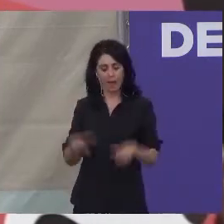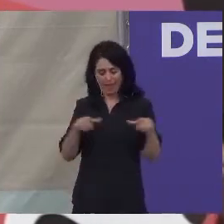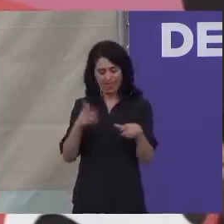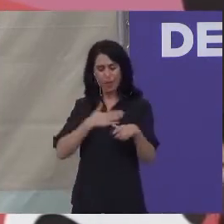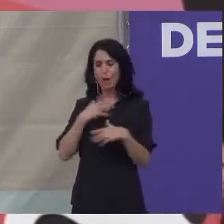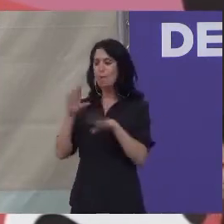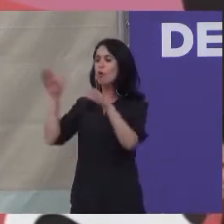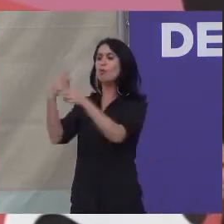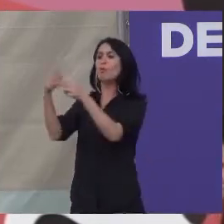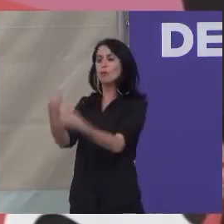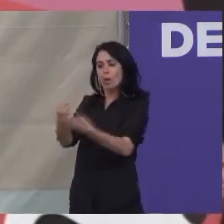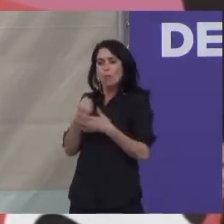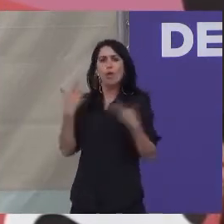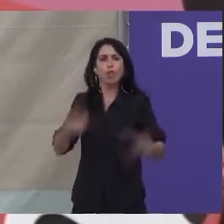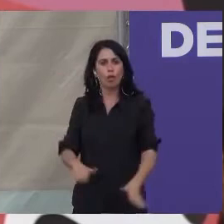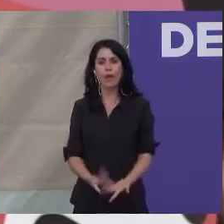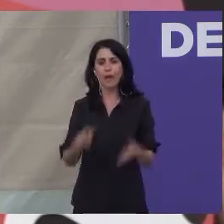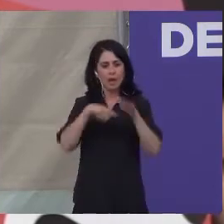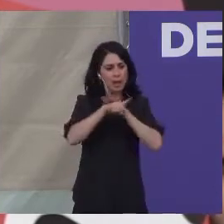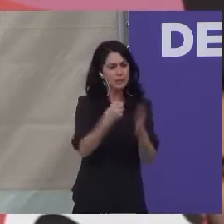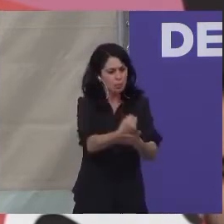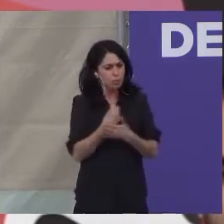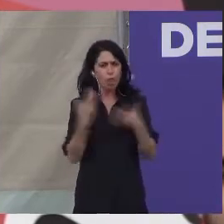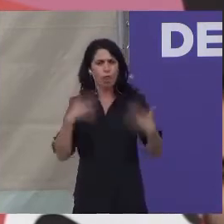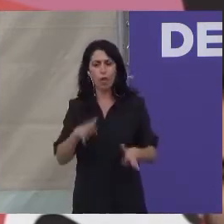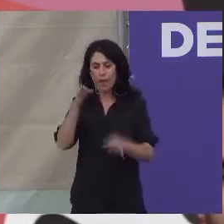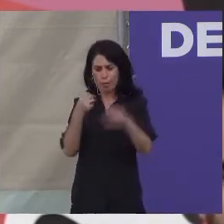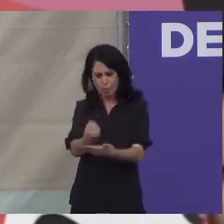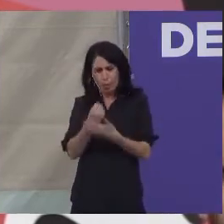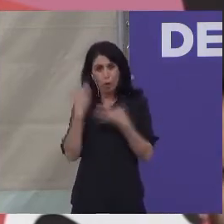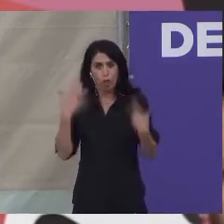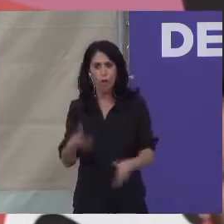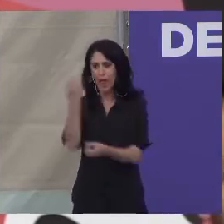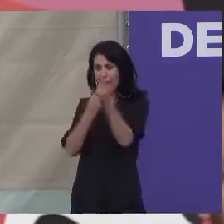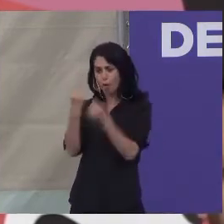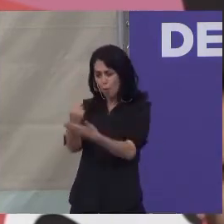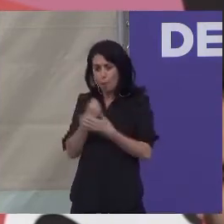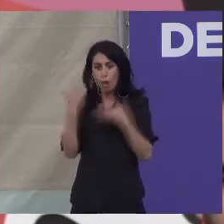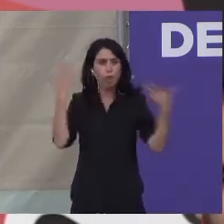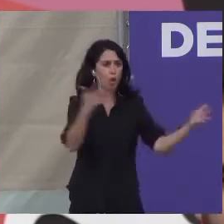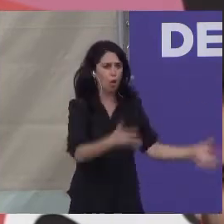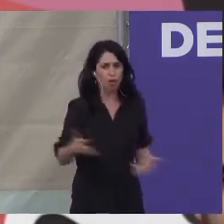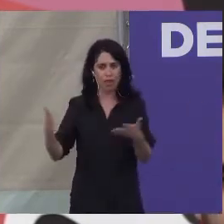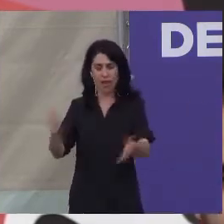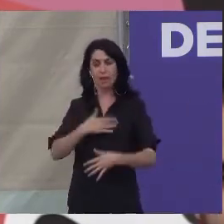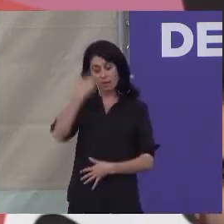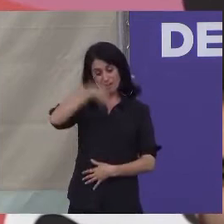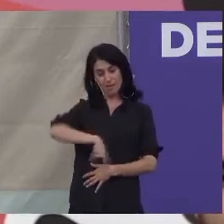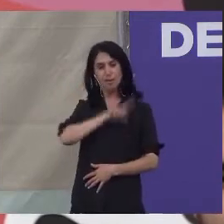logístico? ¿Dónde el jurídico? ¿Dónde el económico? Soy José Francisco